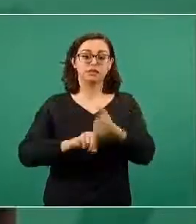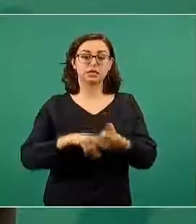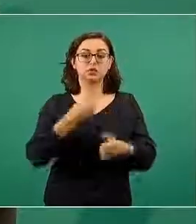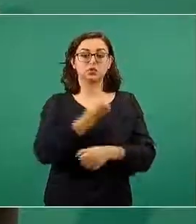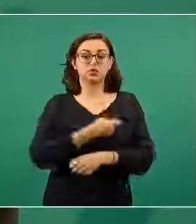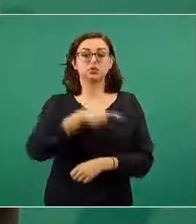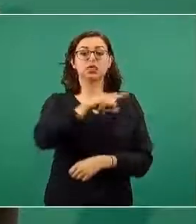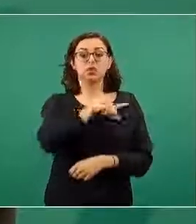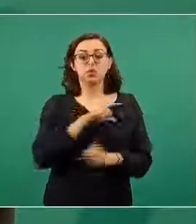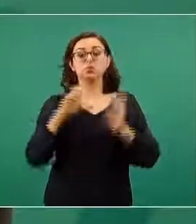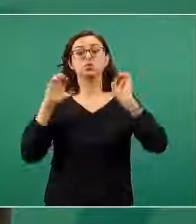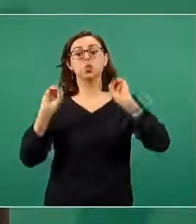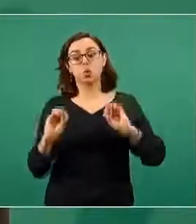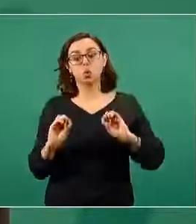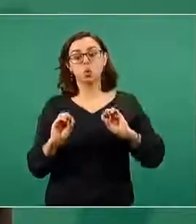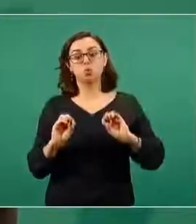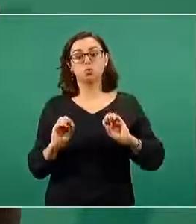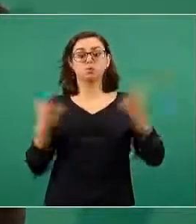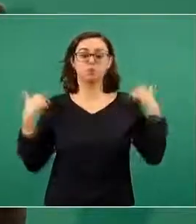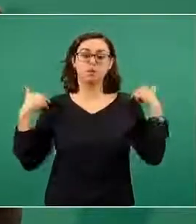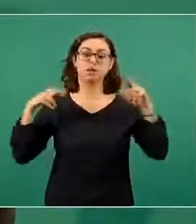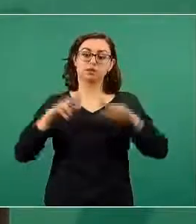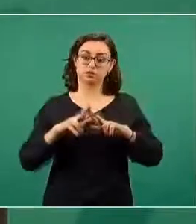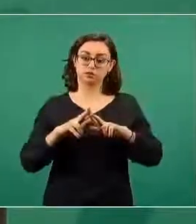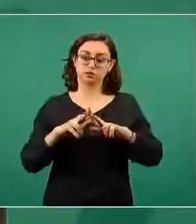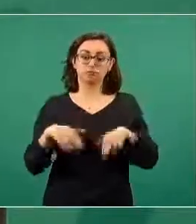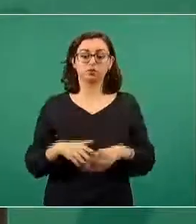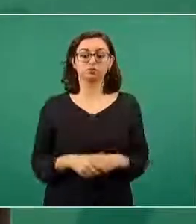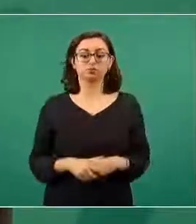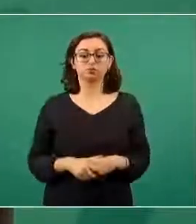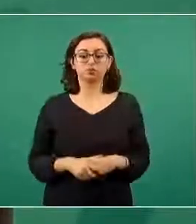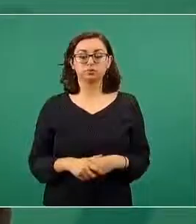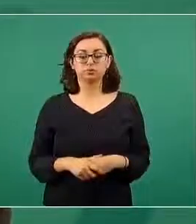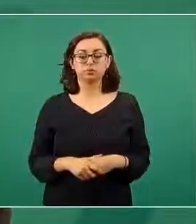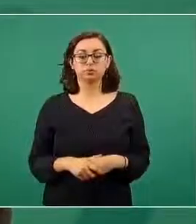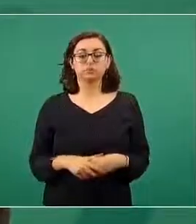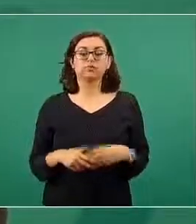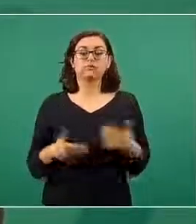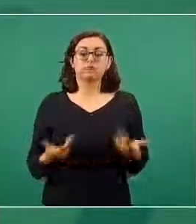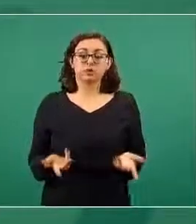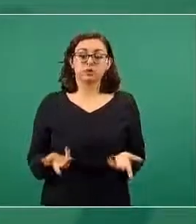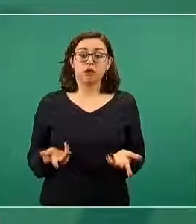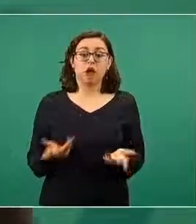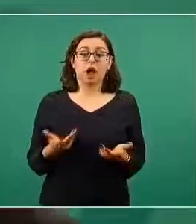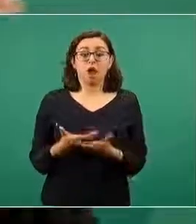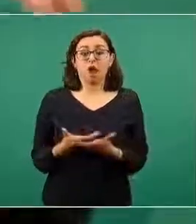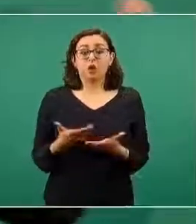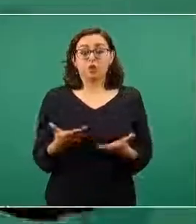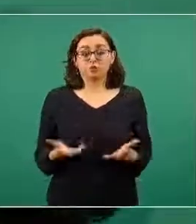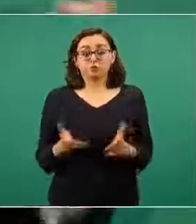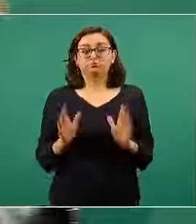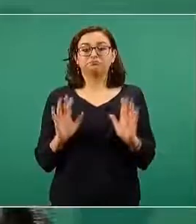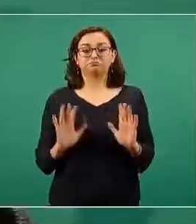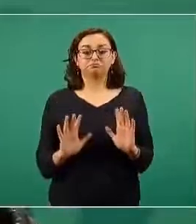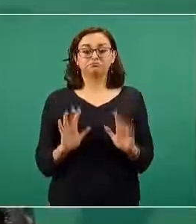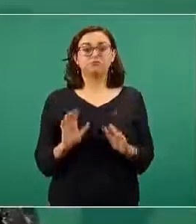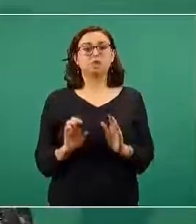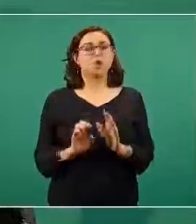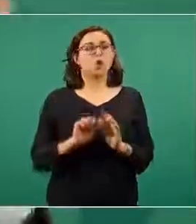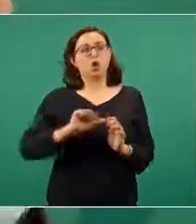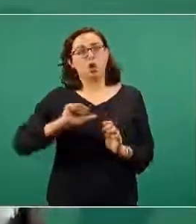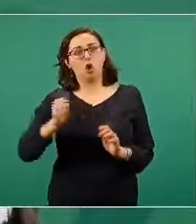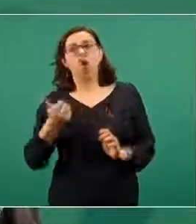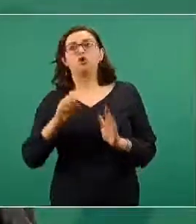de Salud o el personal docente. Si para cuando a estas personas, por ejemplo, vamos a